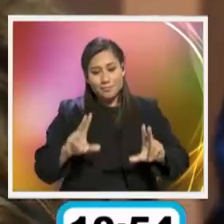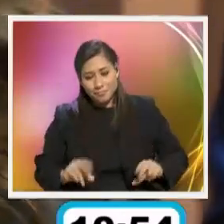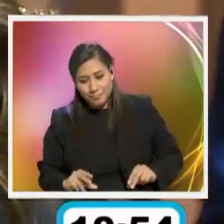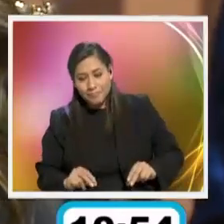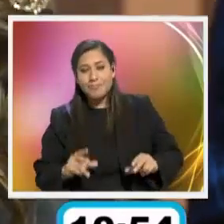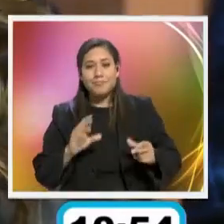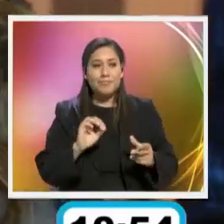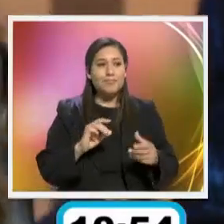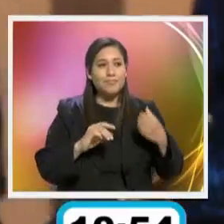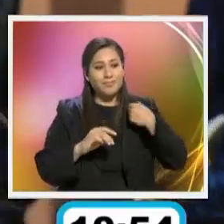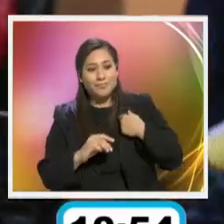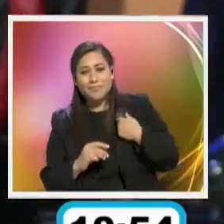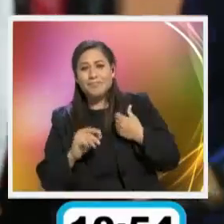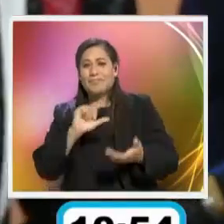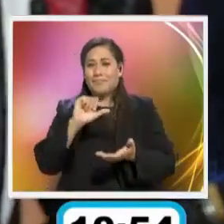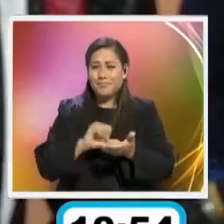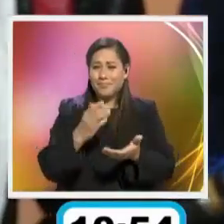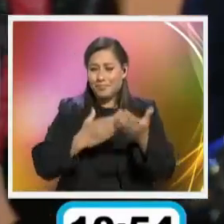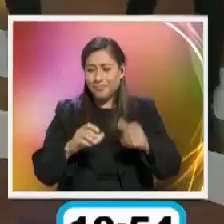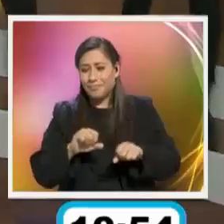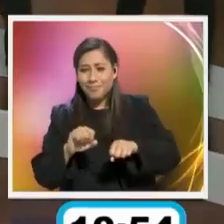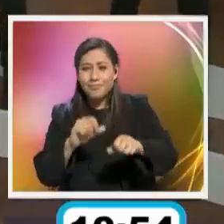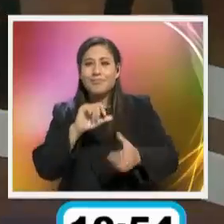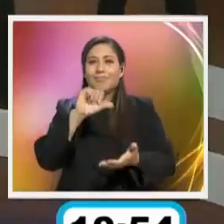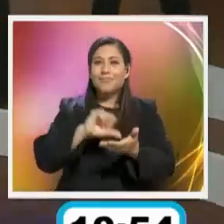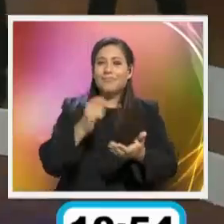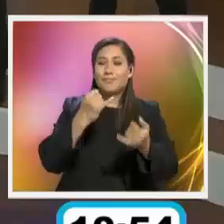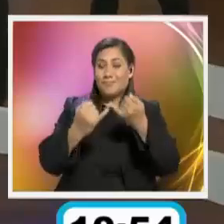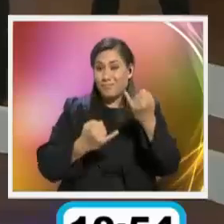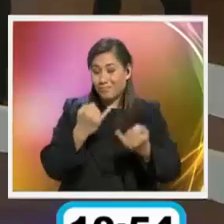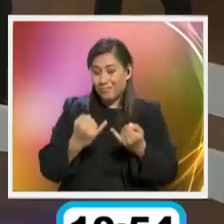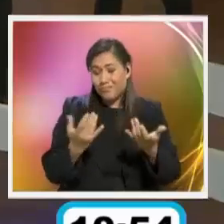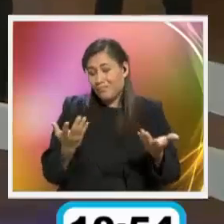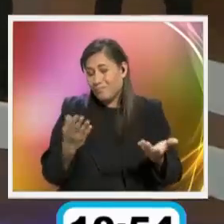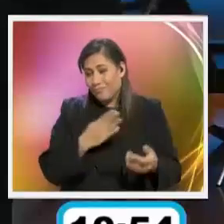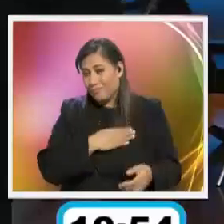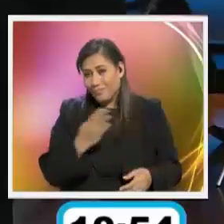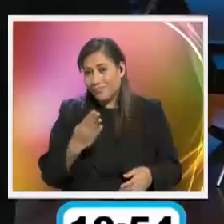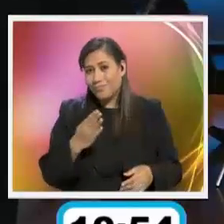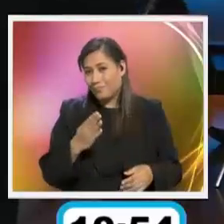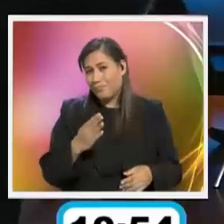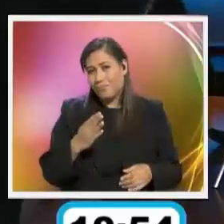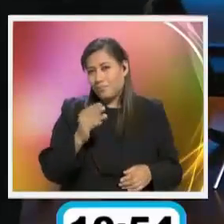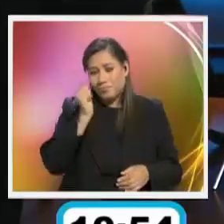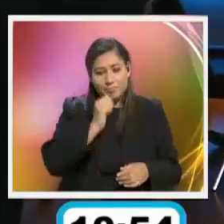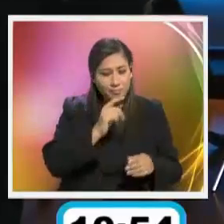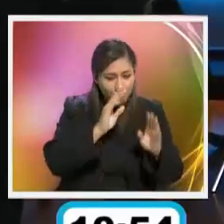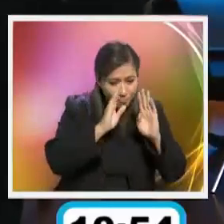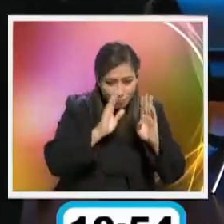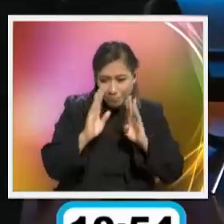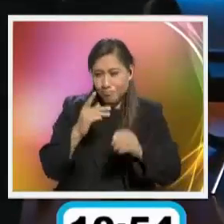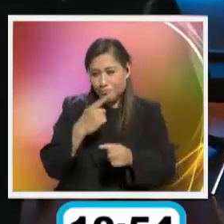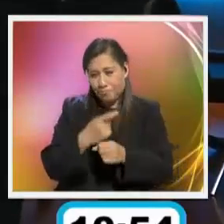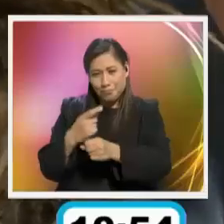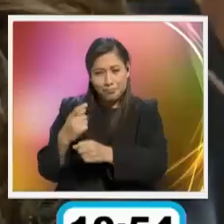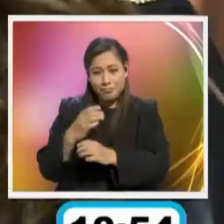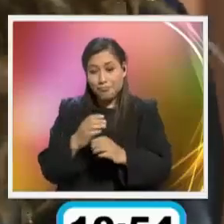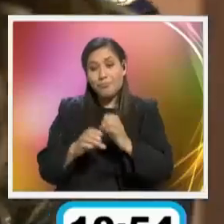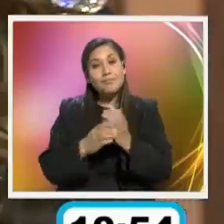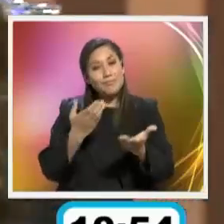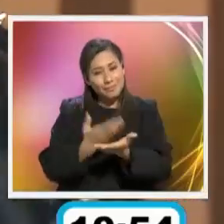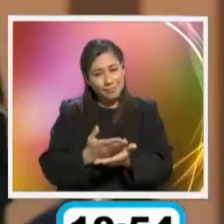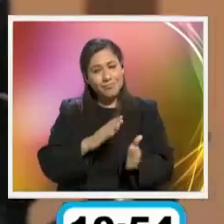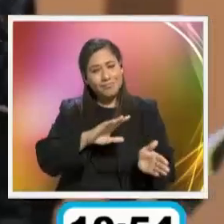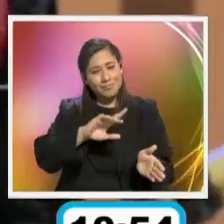pañales o llevándolo al centro comercial, al centro de juegos Claro. y pues bueno, hay prioridades Hay que en esta darle, vida, ¿no? claro Y está. pues el descanso pues